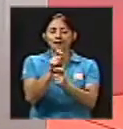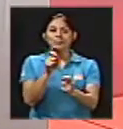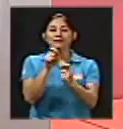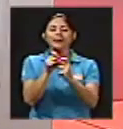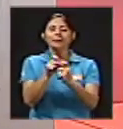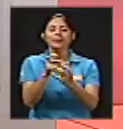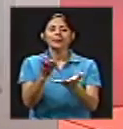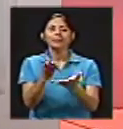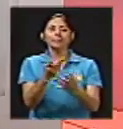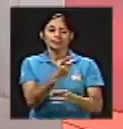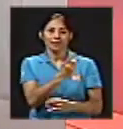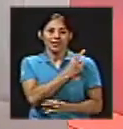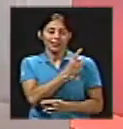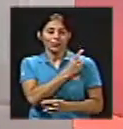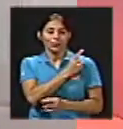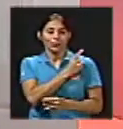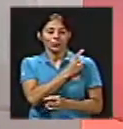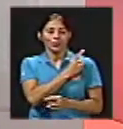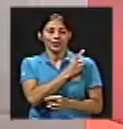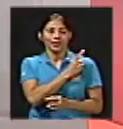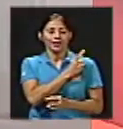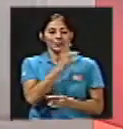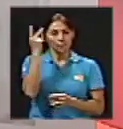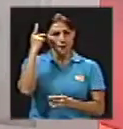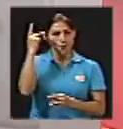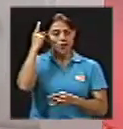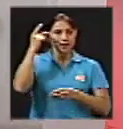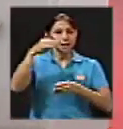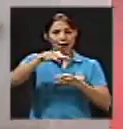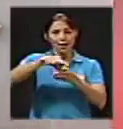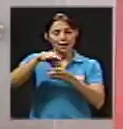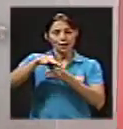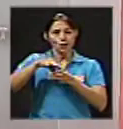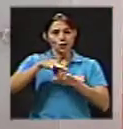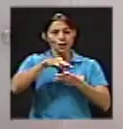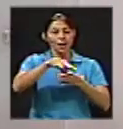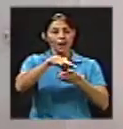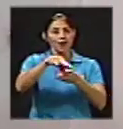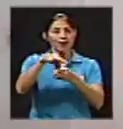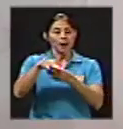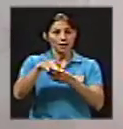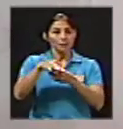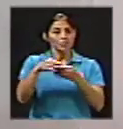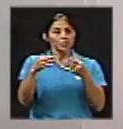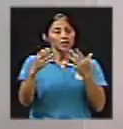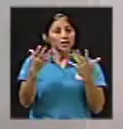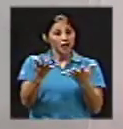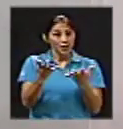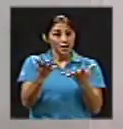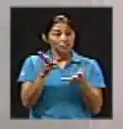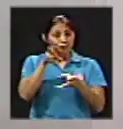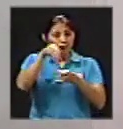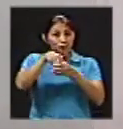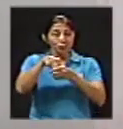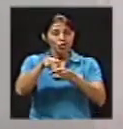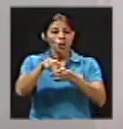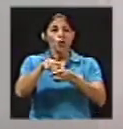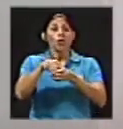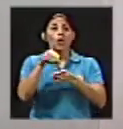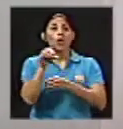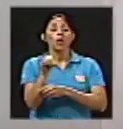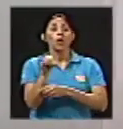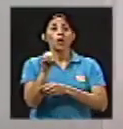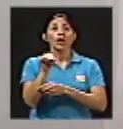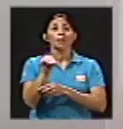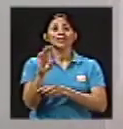de política agrícola en la Organización Mundial de Comercio, que si yo no entiendo mal,